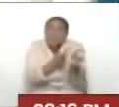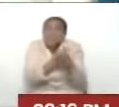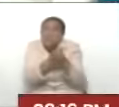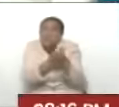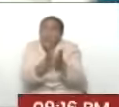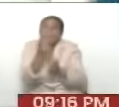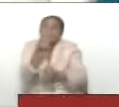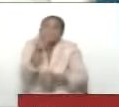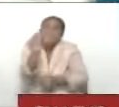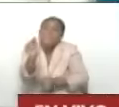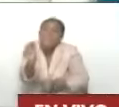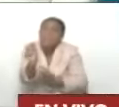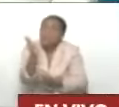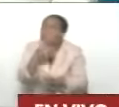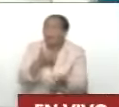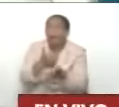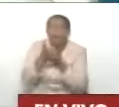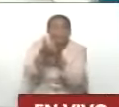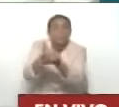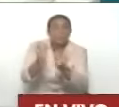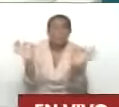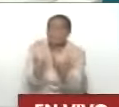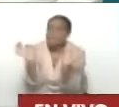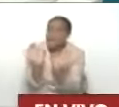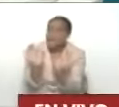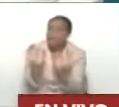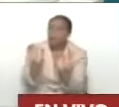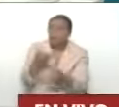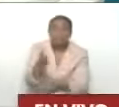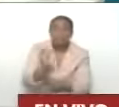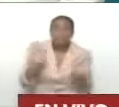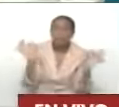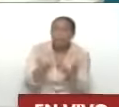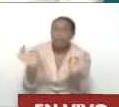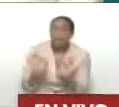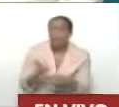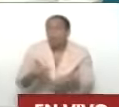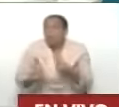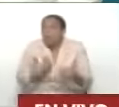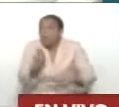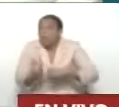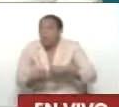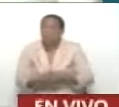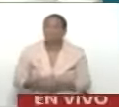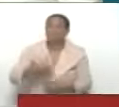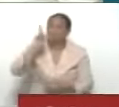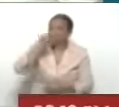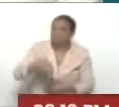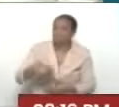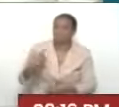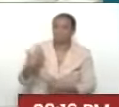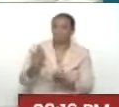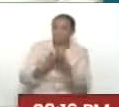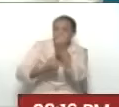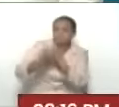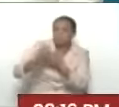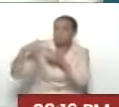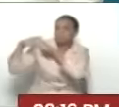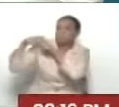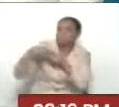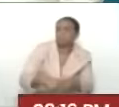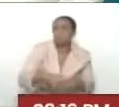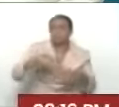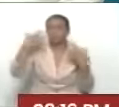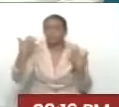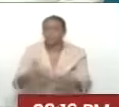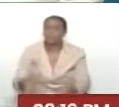podían darse, que eran sin apoyo, como usted dice, sin darnos el pescado ni sin enseñarnos a pescar, también lo dirigían mucho al comercio. O sea, recordar eso que